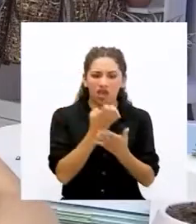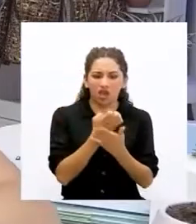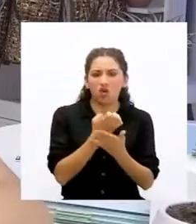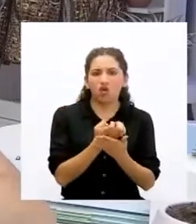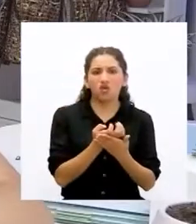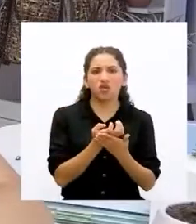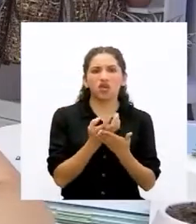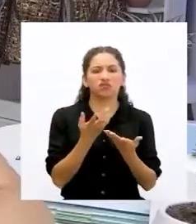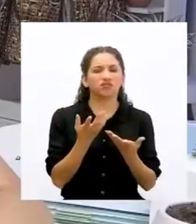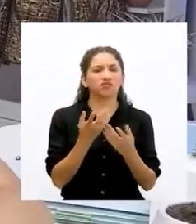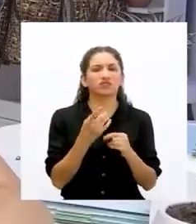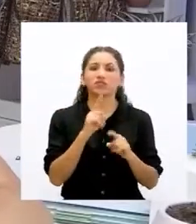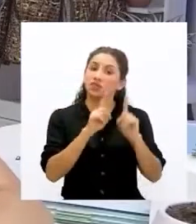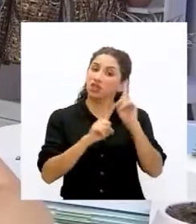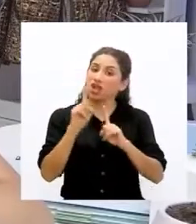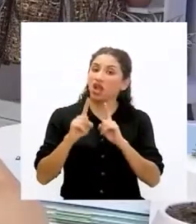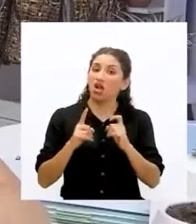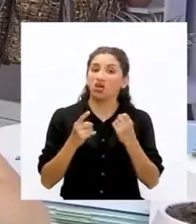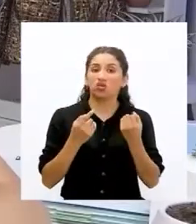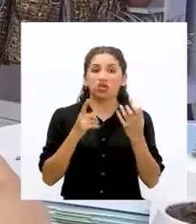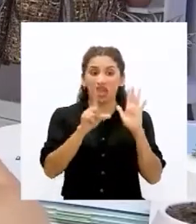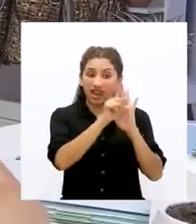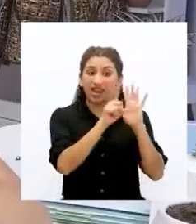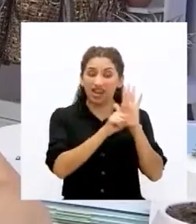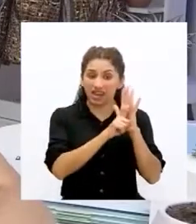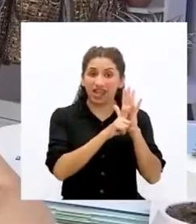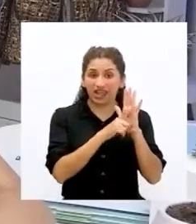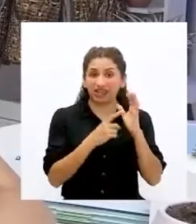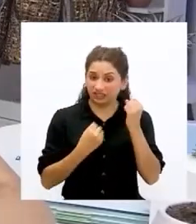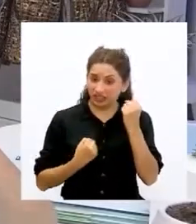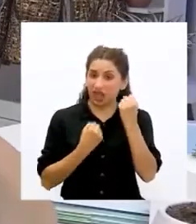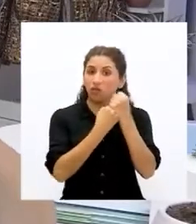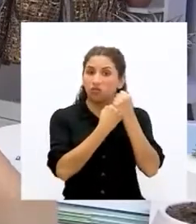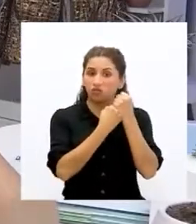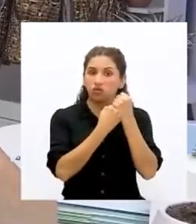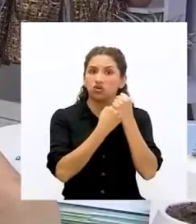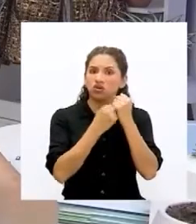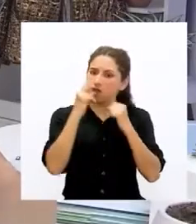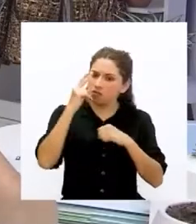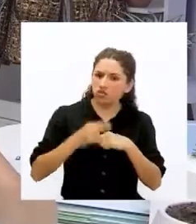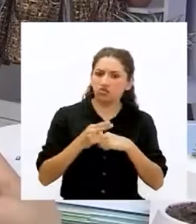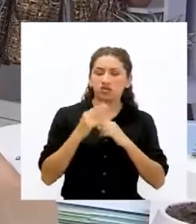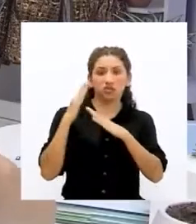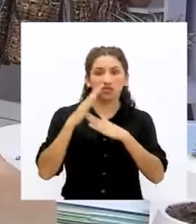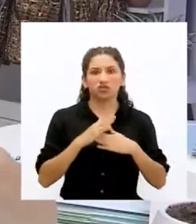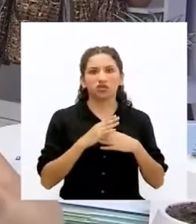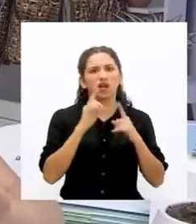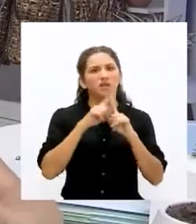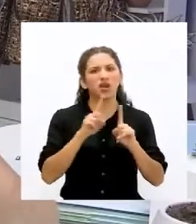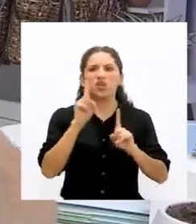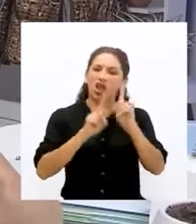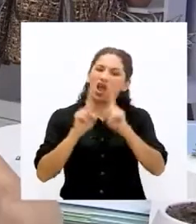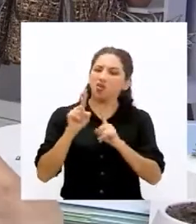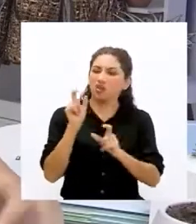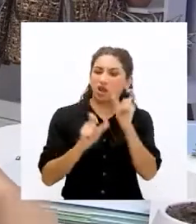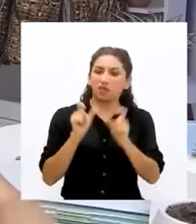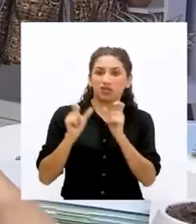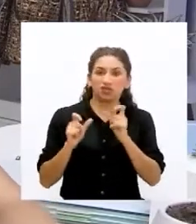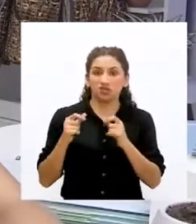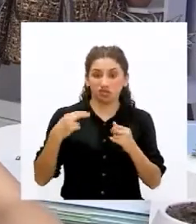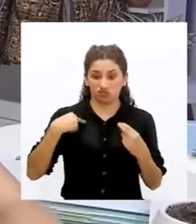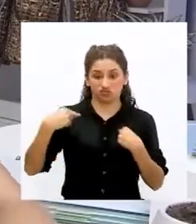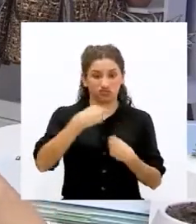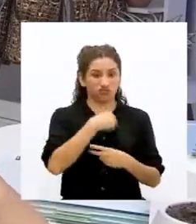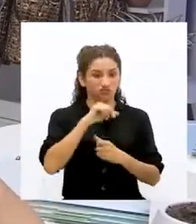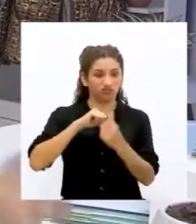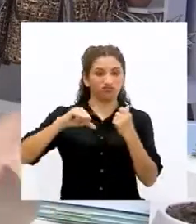A pesar de que existen leyes en contra de todo tipo de discriminación, es fácil notar la falta de sensibilidad y empatía entre